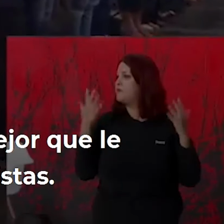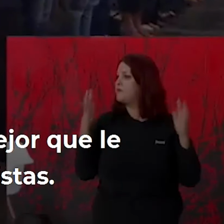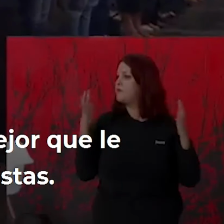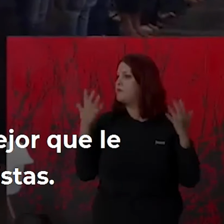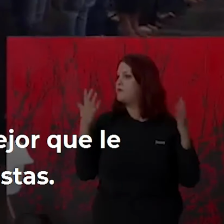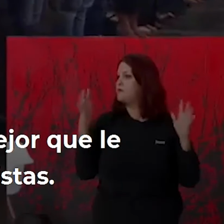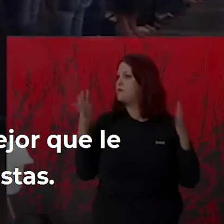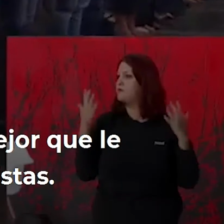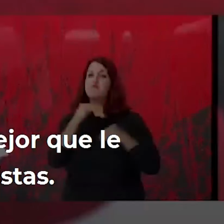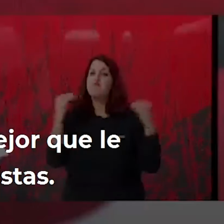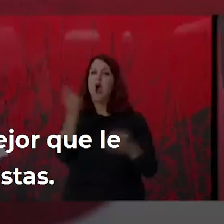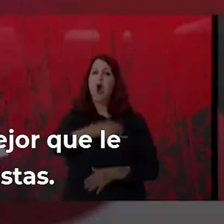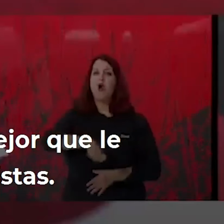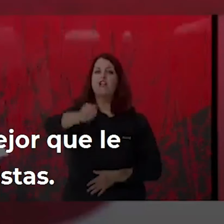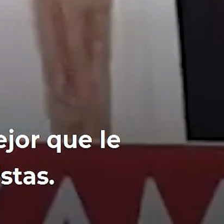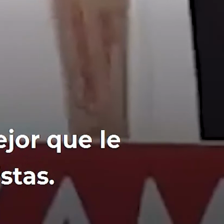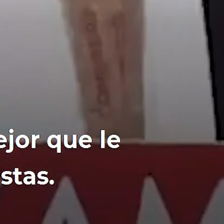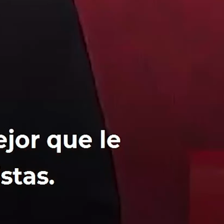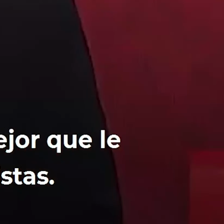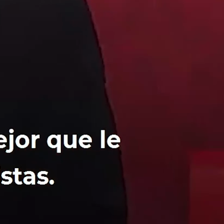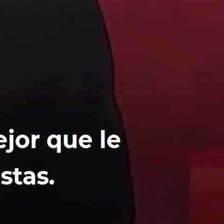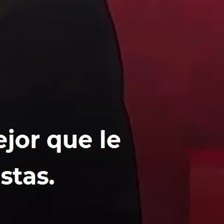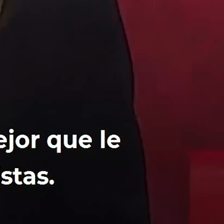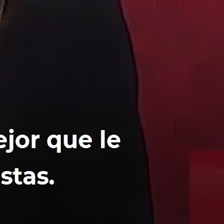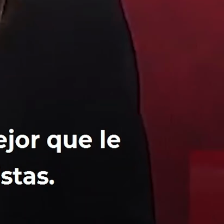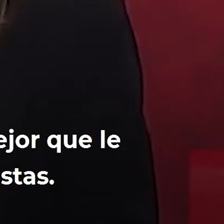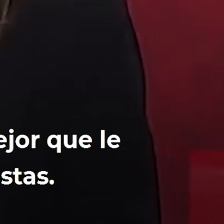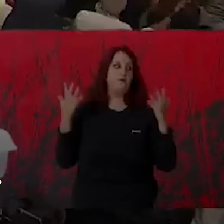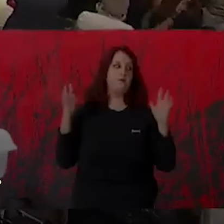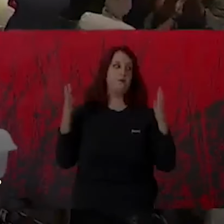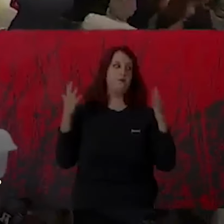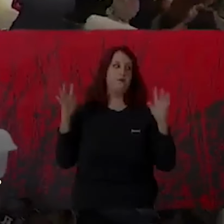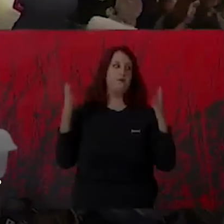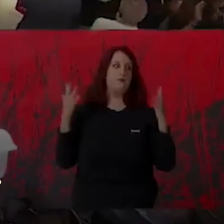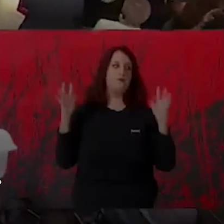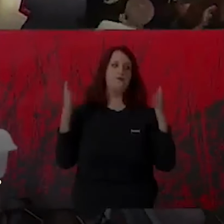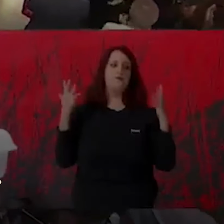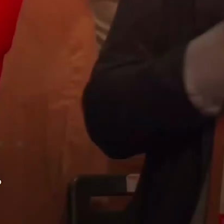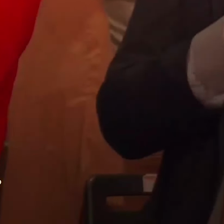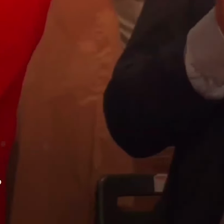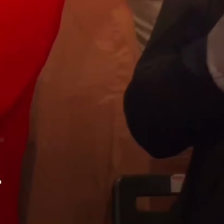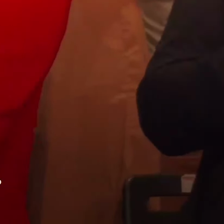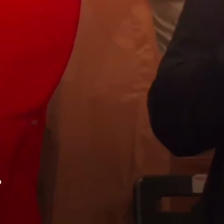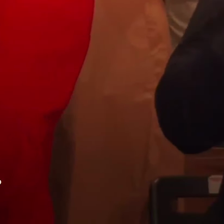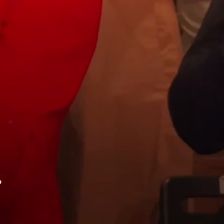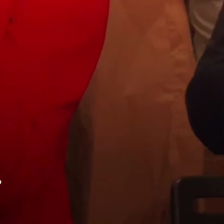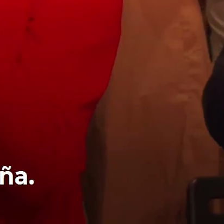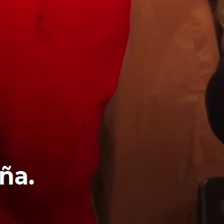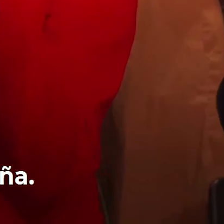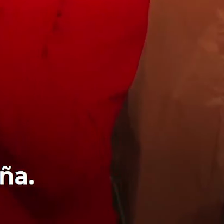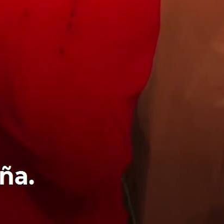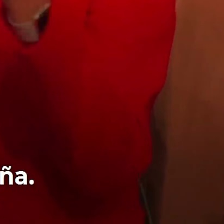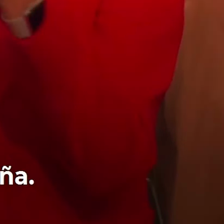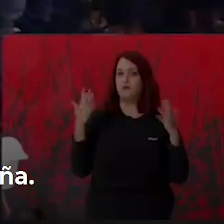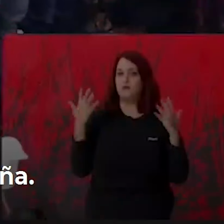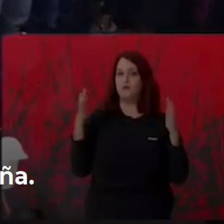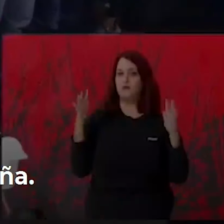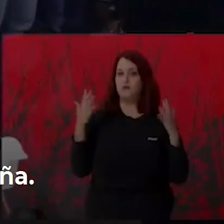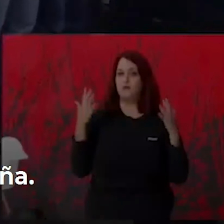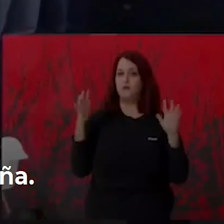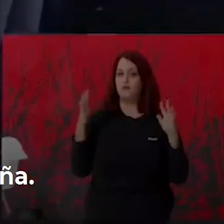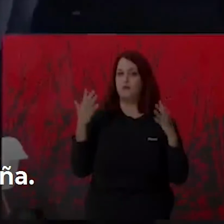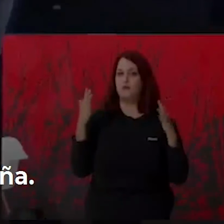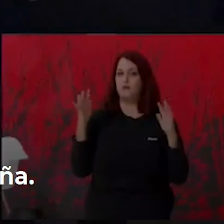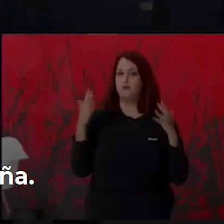lo mejor que le ha pasado a este país lo hemos hecho los socialistas. Este es el momento de unirnos y de unir España. Este es el momento de